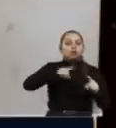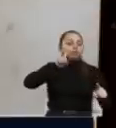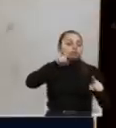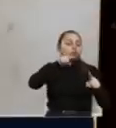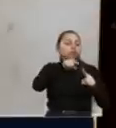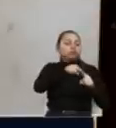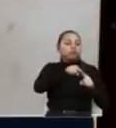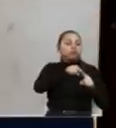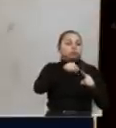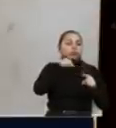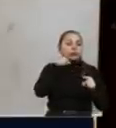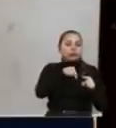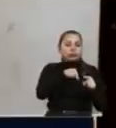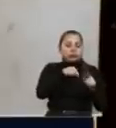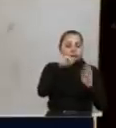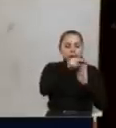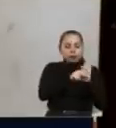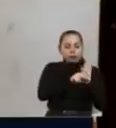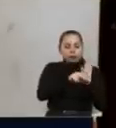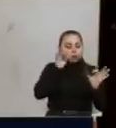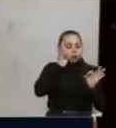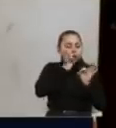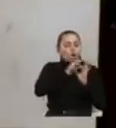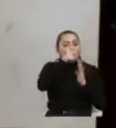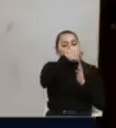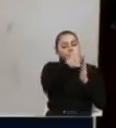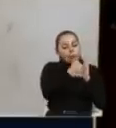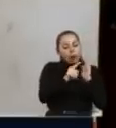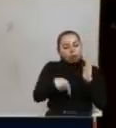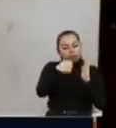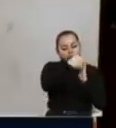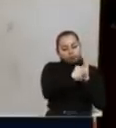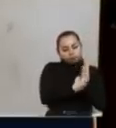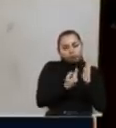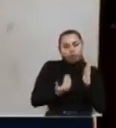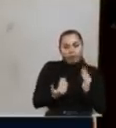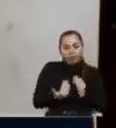dirigirse esta política de bienestar.